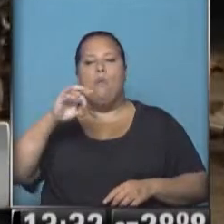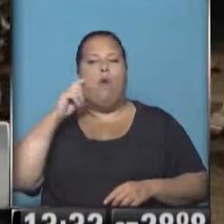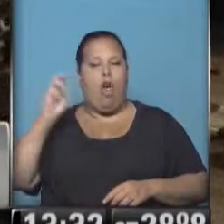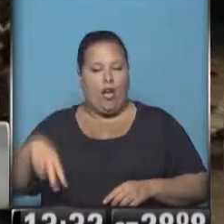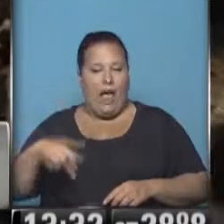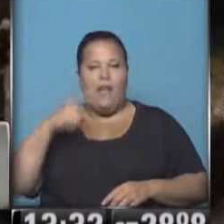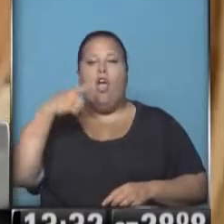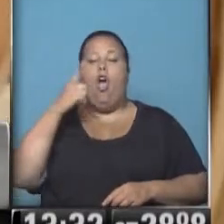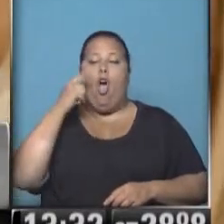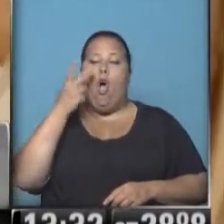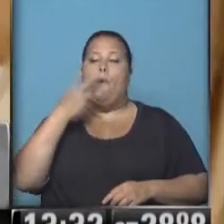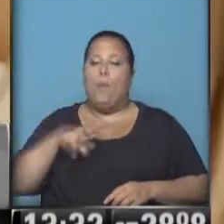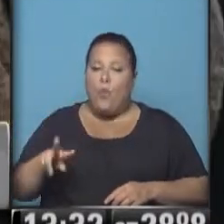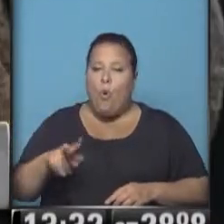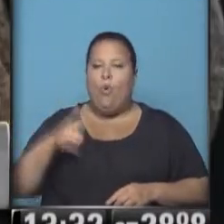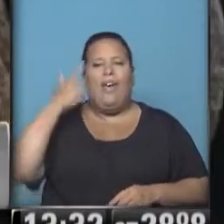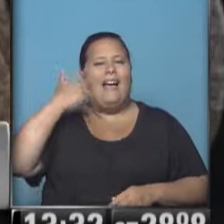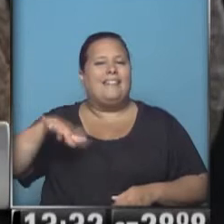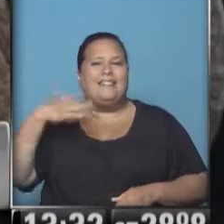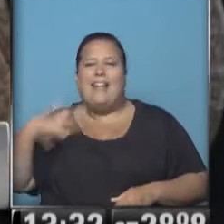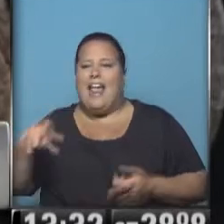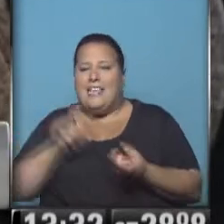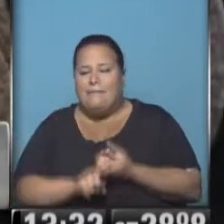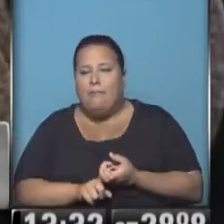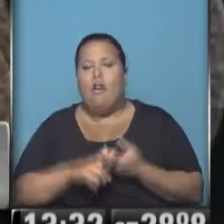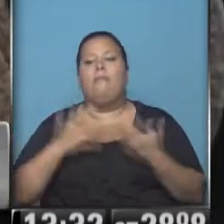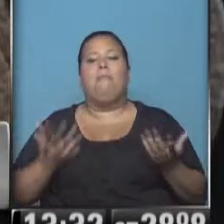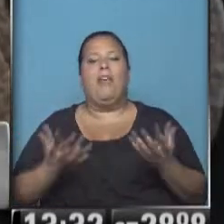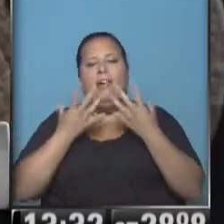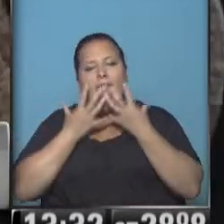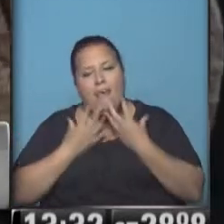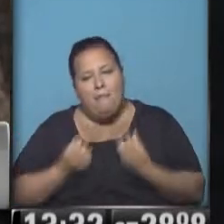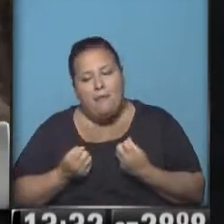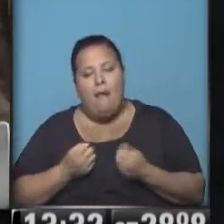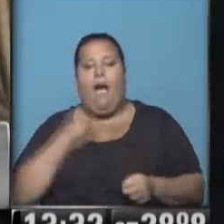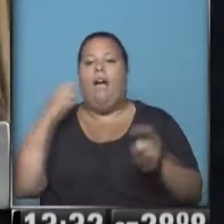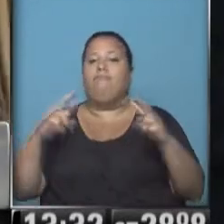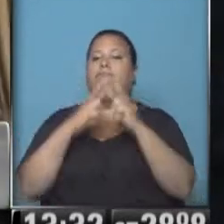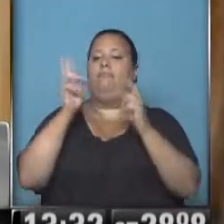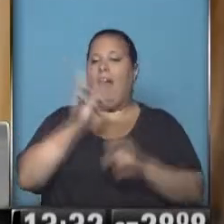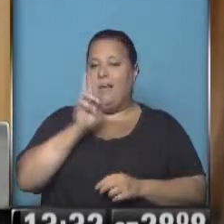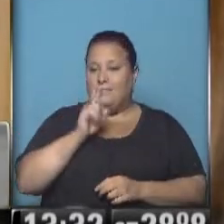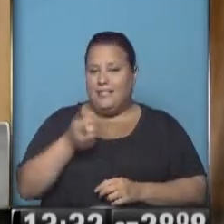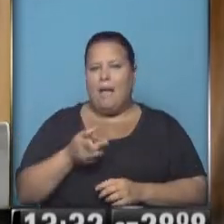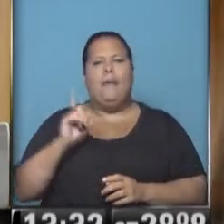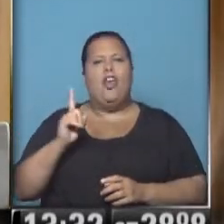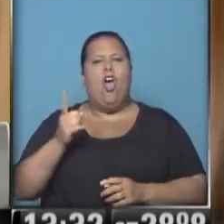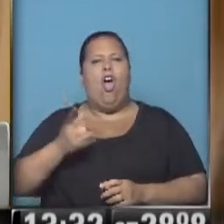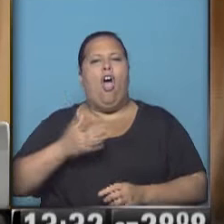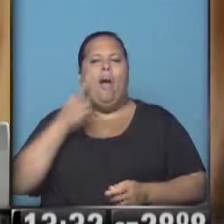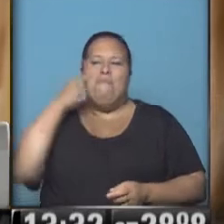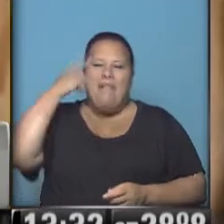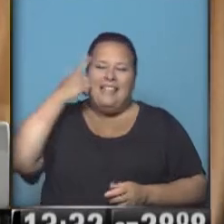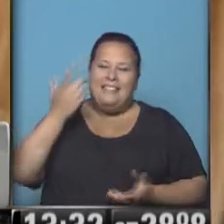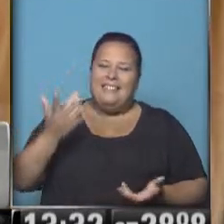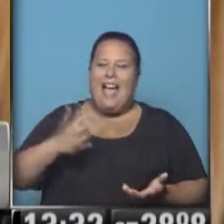quedó viudo, extraña terriblemente a su mujer, pero está deprimido hasta que conoce a esa chica. Capaz no se engancha, como uno puede